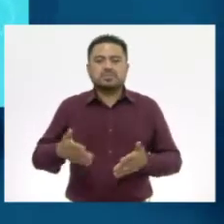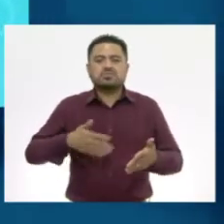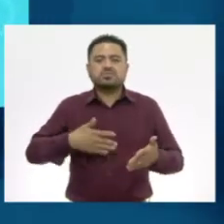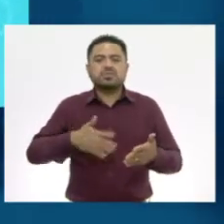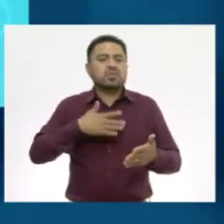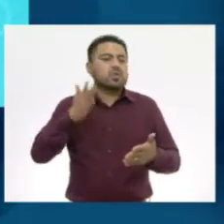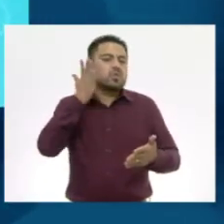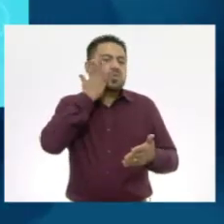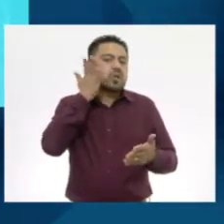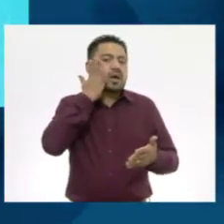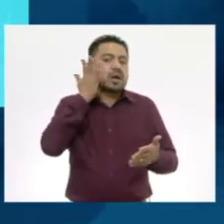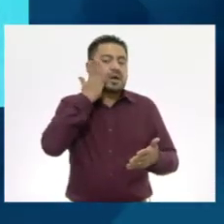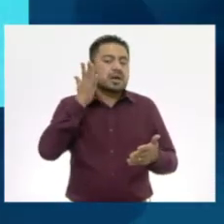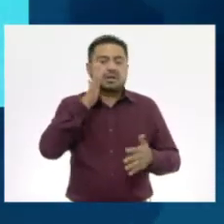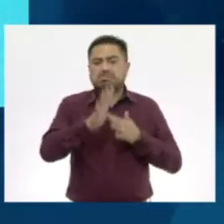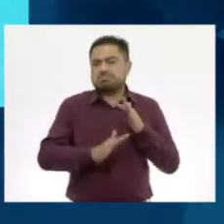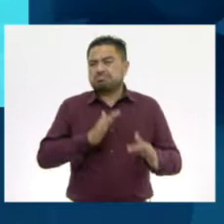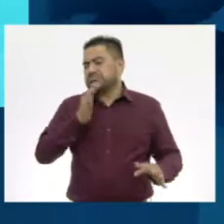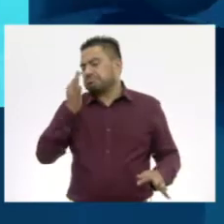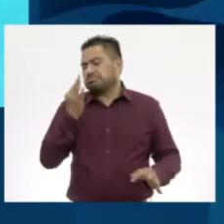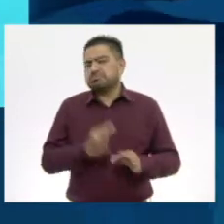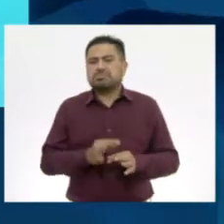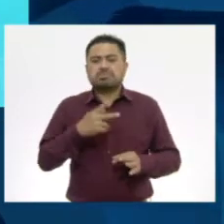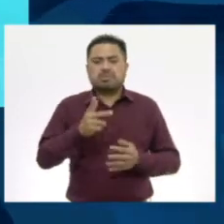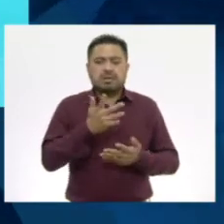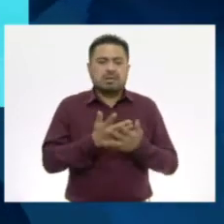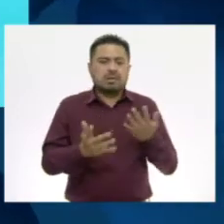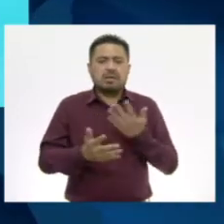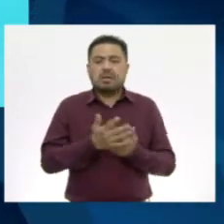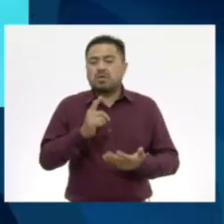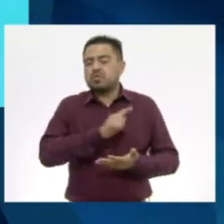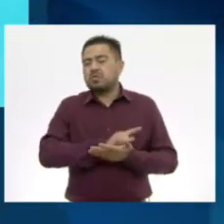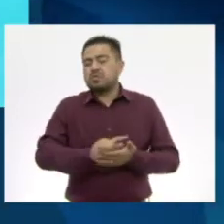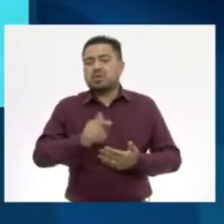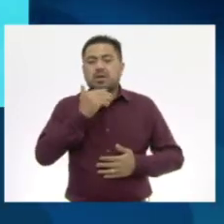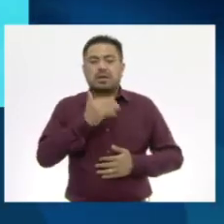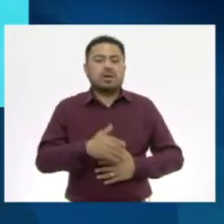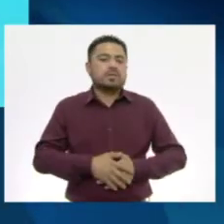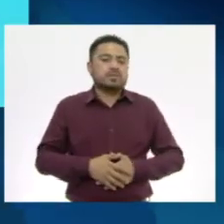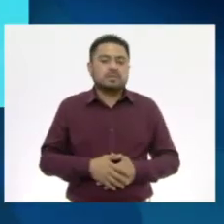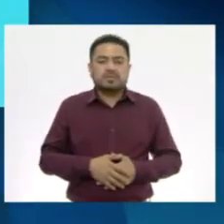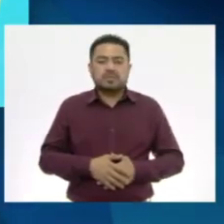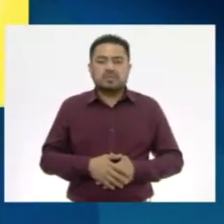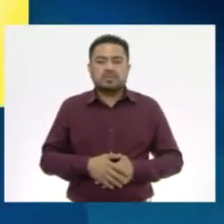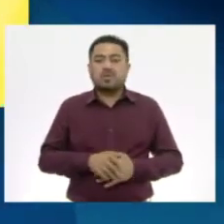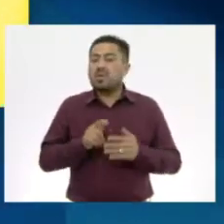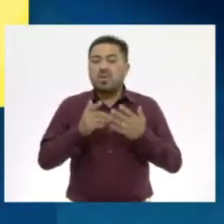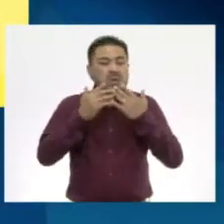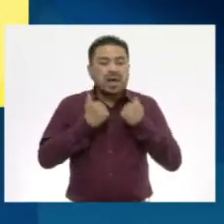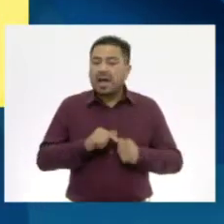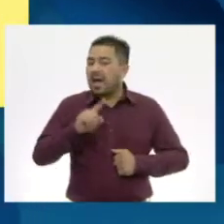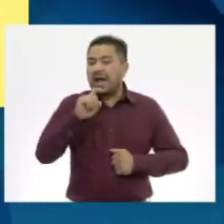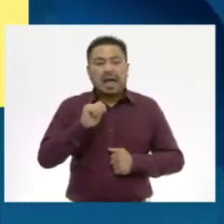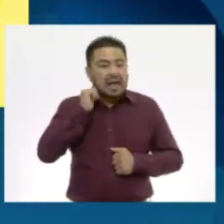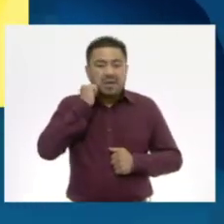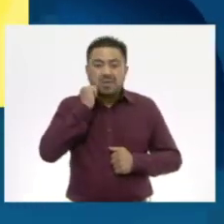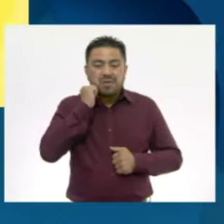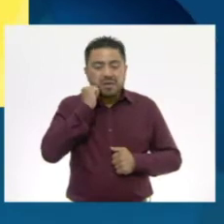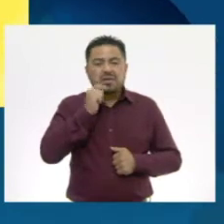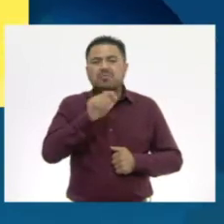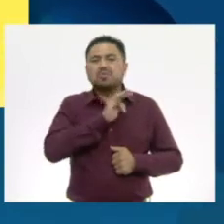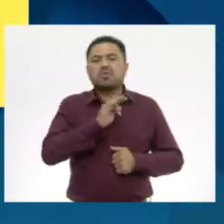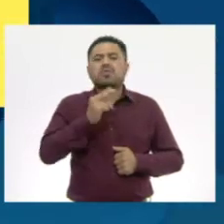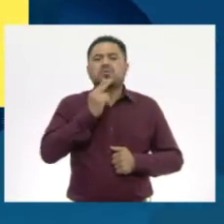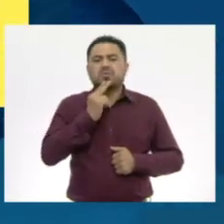Sécalas con una toalla y ¡listo! Tus manos están limpias. Si no tienes agua y jabón,